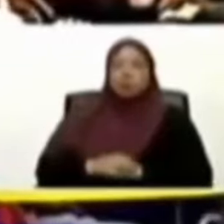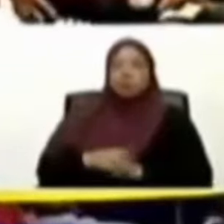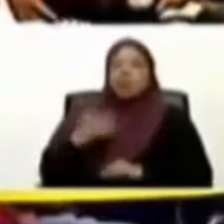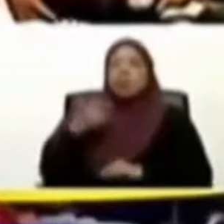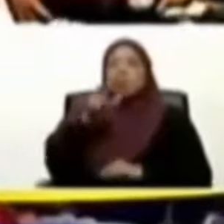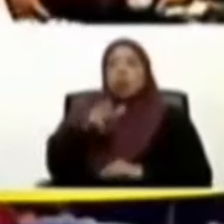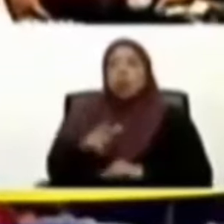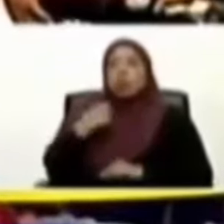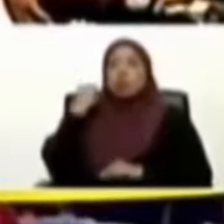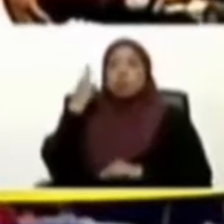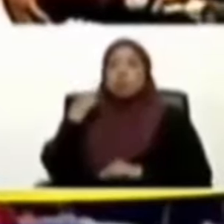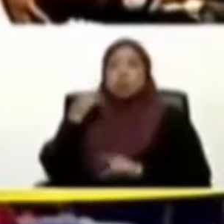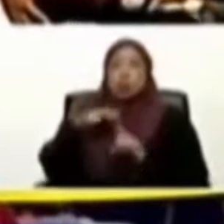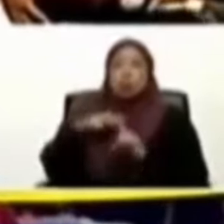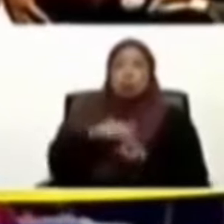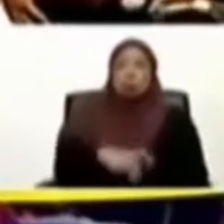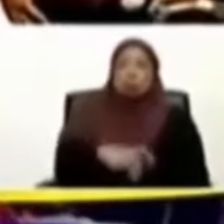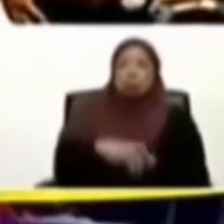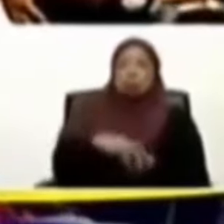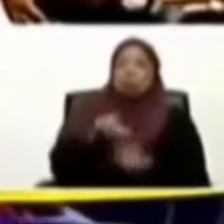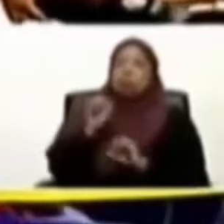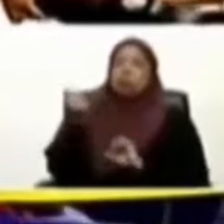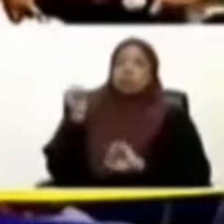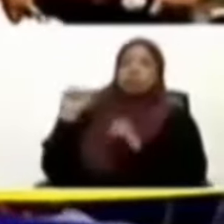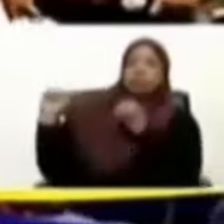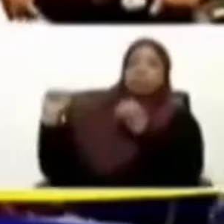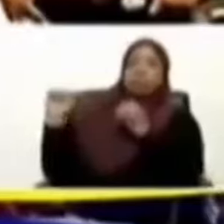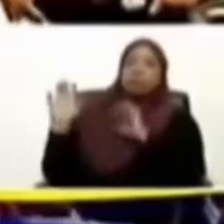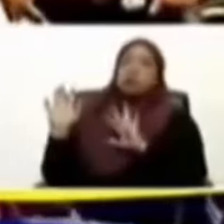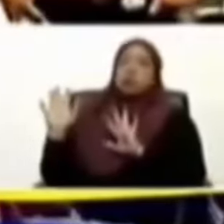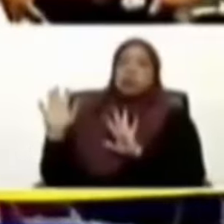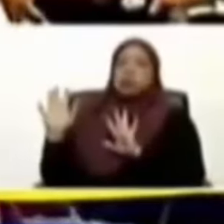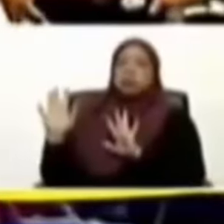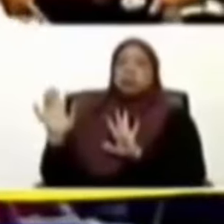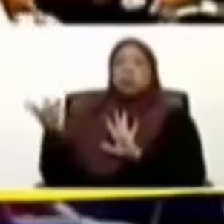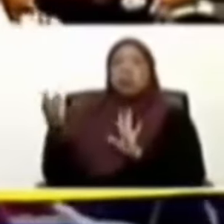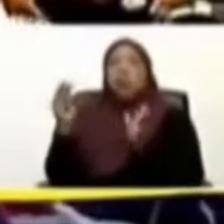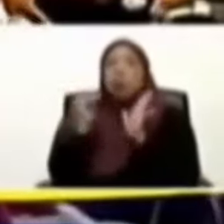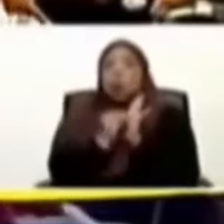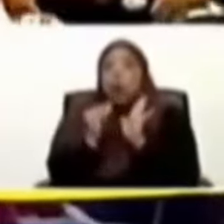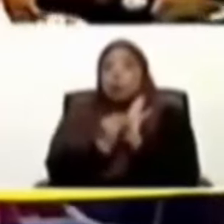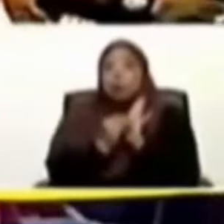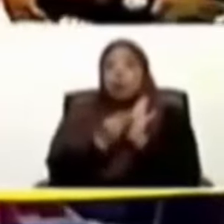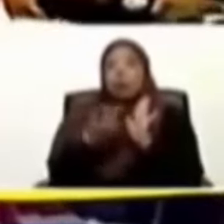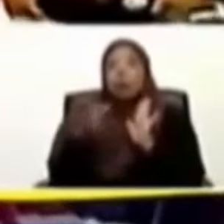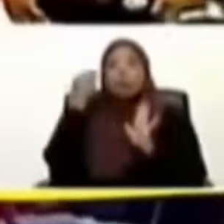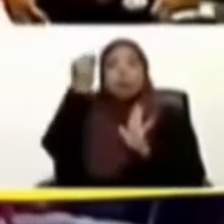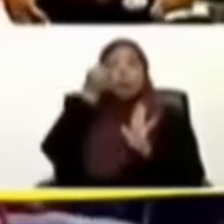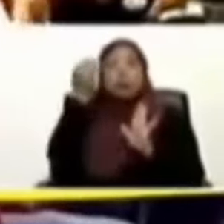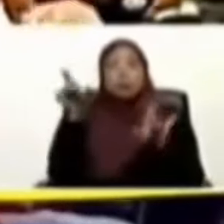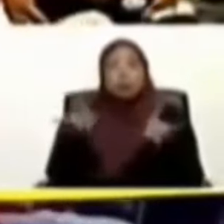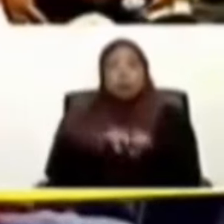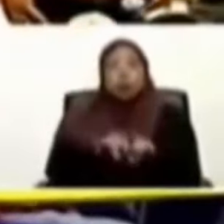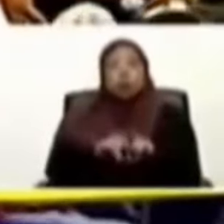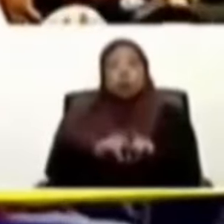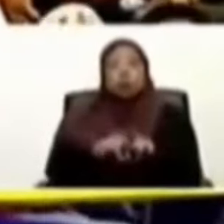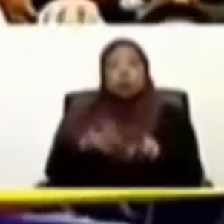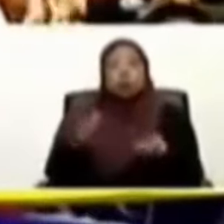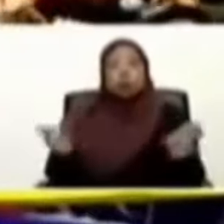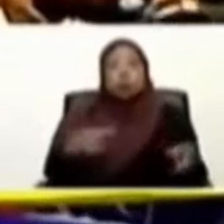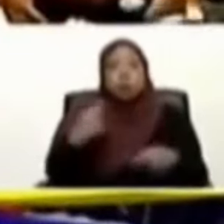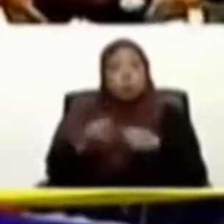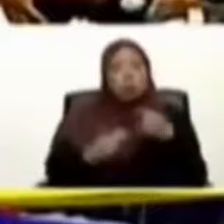la mentira del régimen, en el 2013, pero que falleció realmente el 27 de diciembre del 2012,